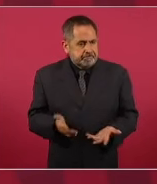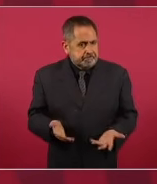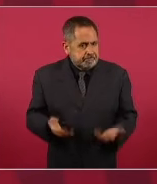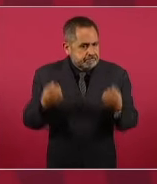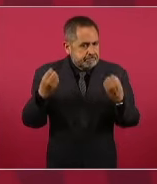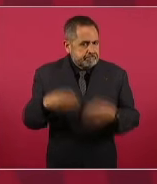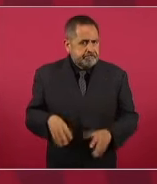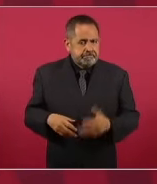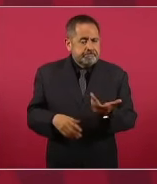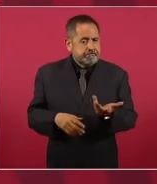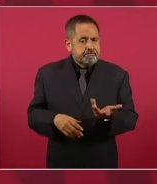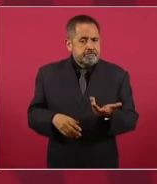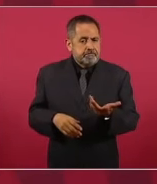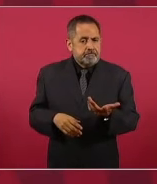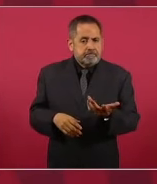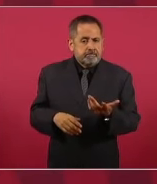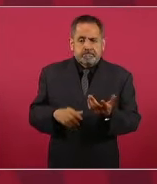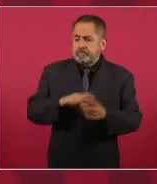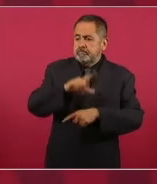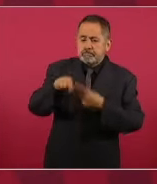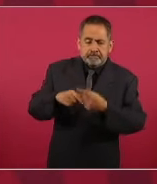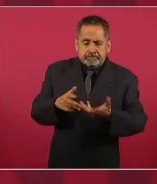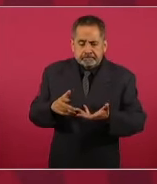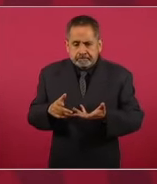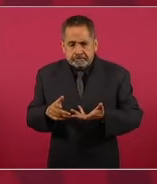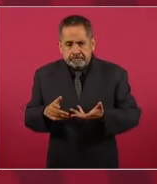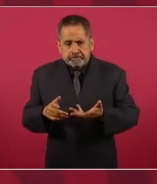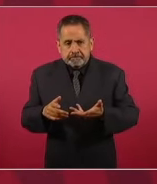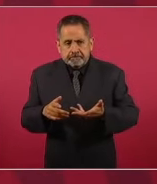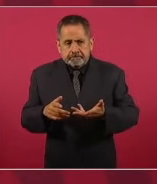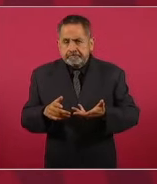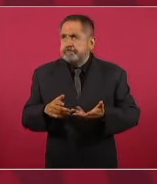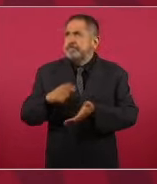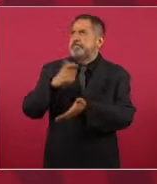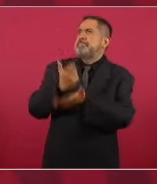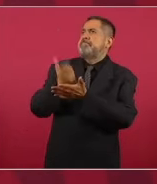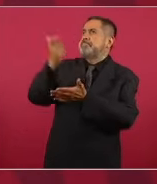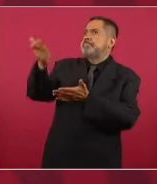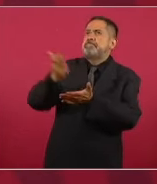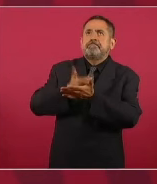y luego nos volvimos importadores de granos